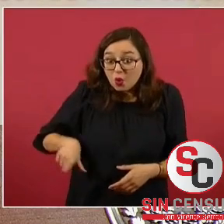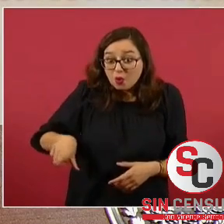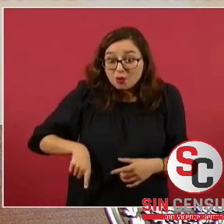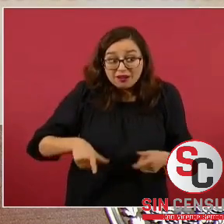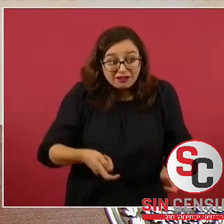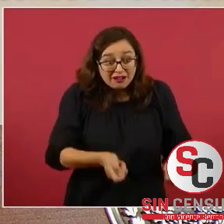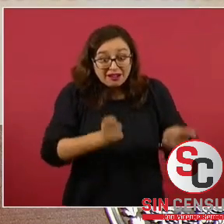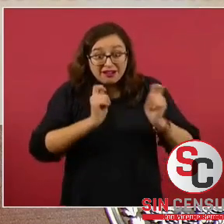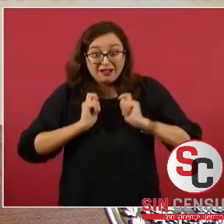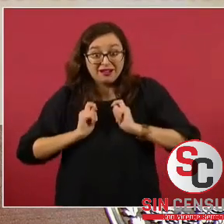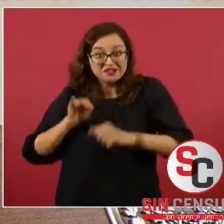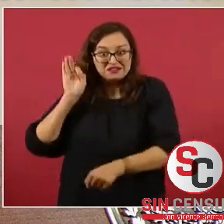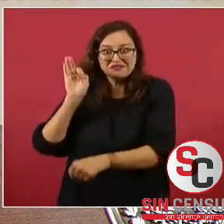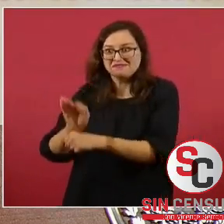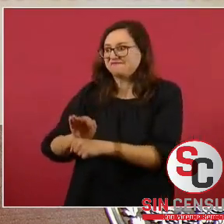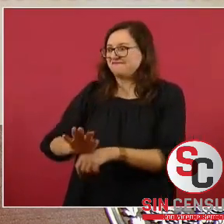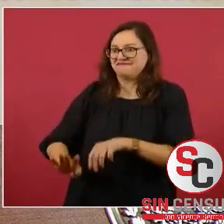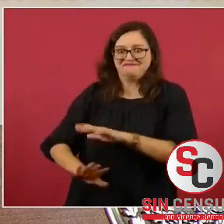Todo era